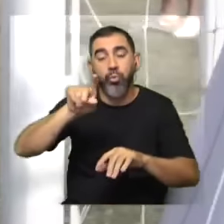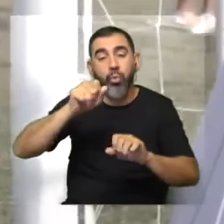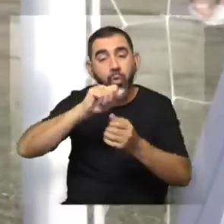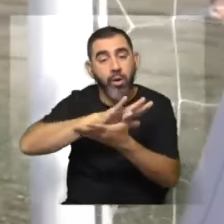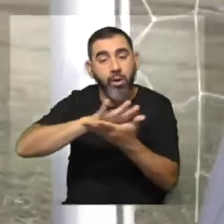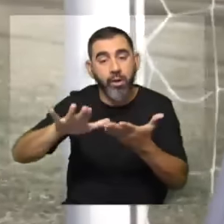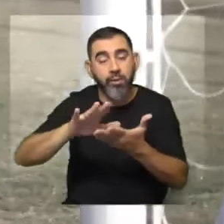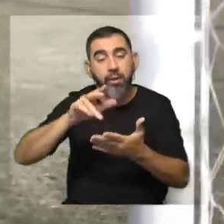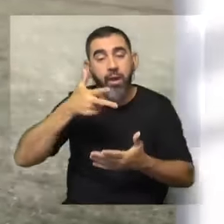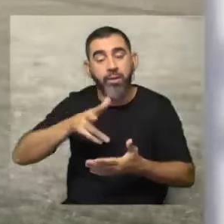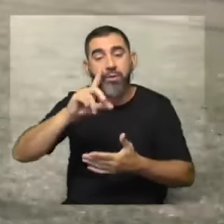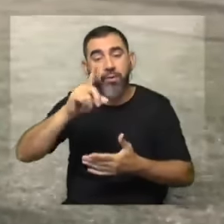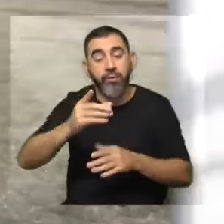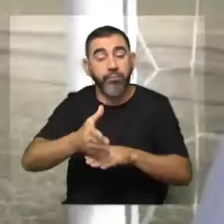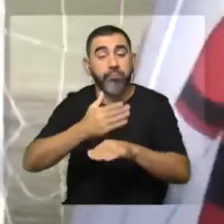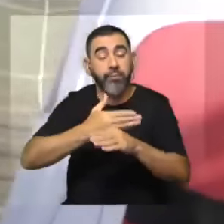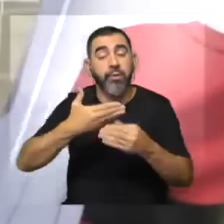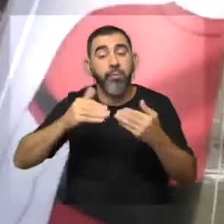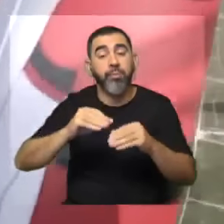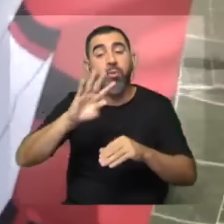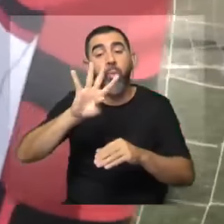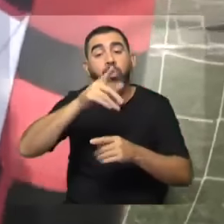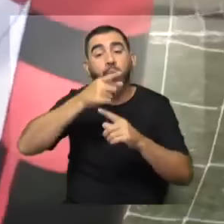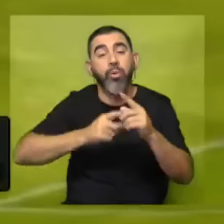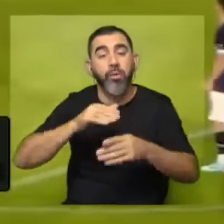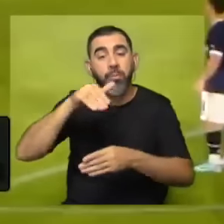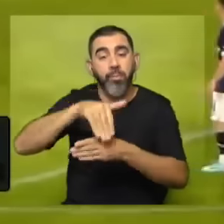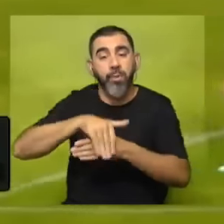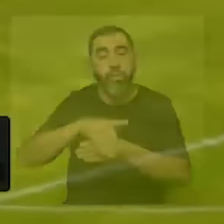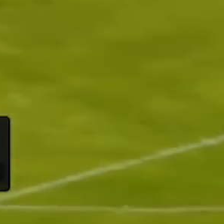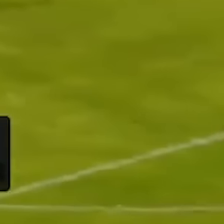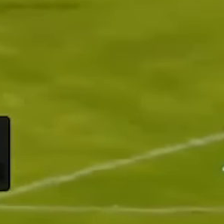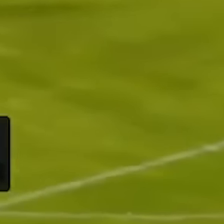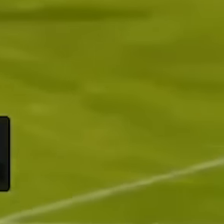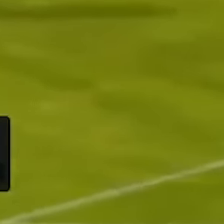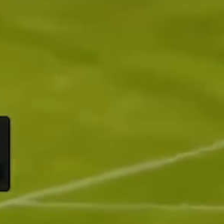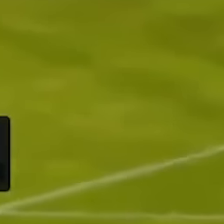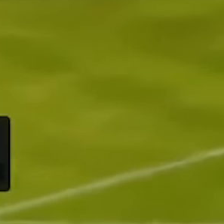y en HD la previa comienza a las 4:30 de la